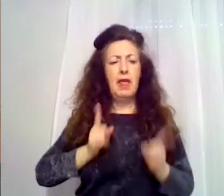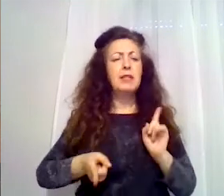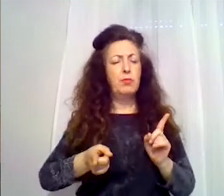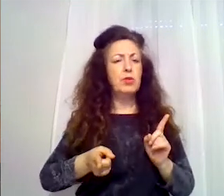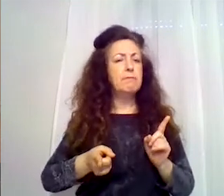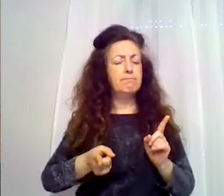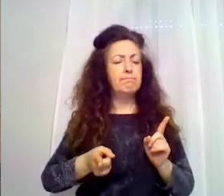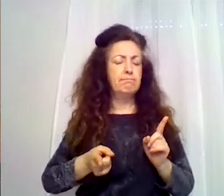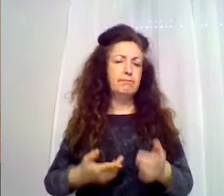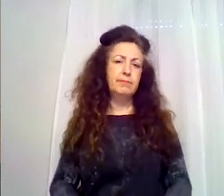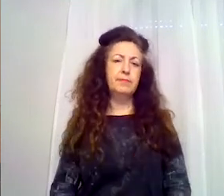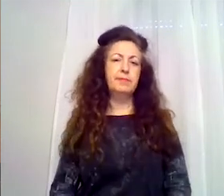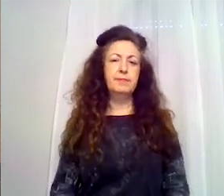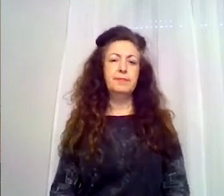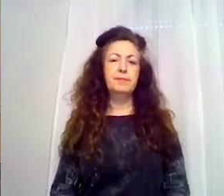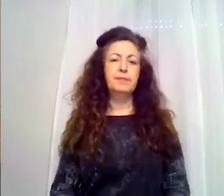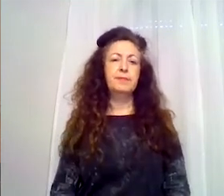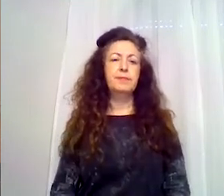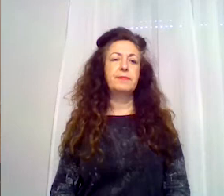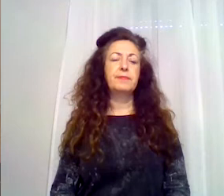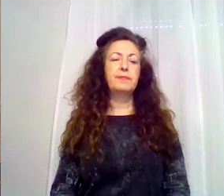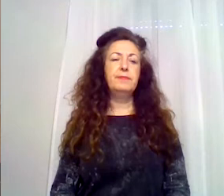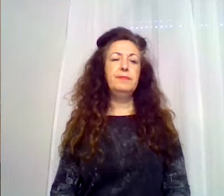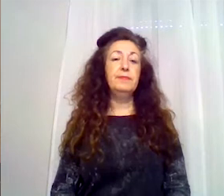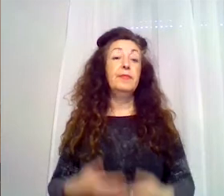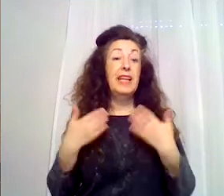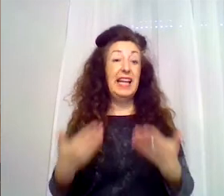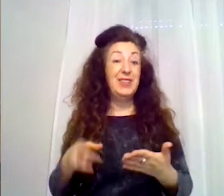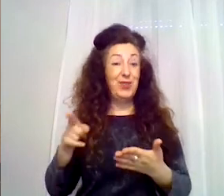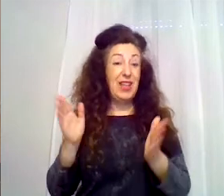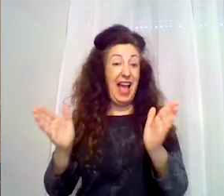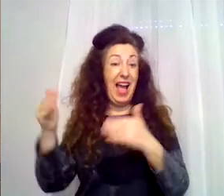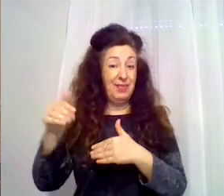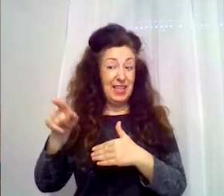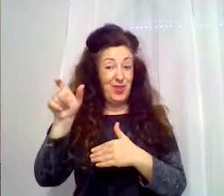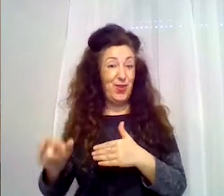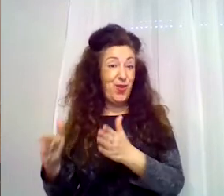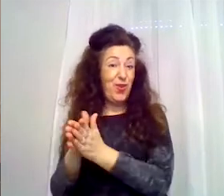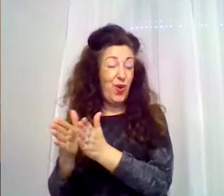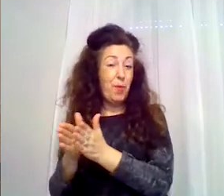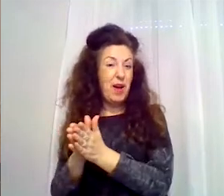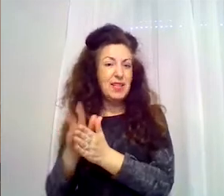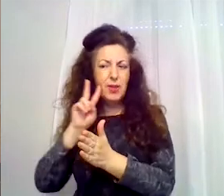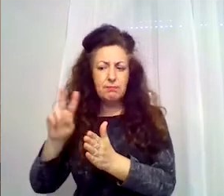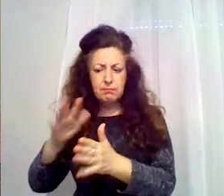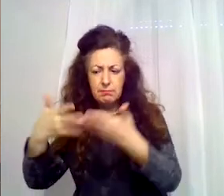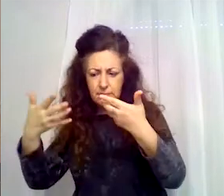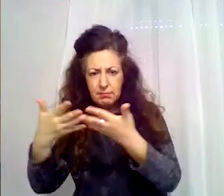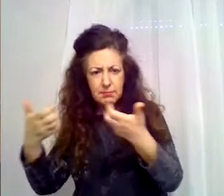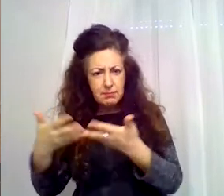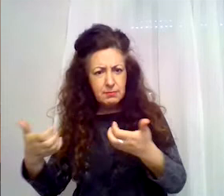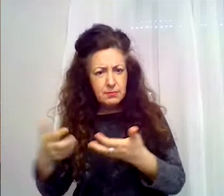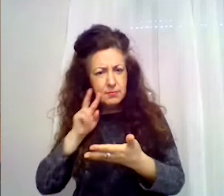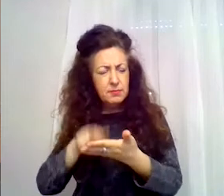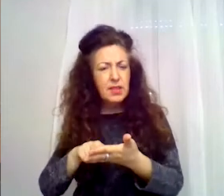Thomas Kidd es un íntimo amigo de Marlowe, comparten habitación, viven en un pisito